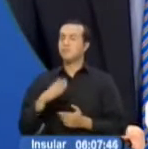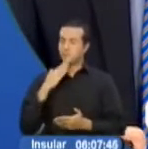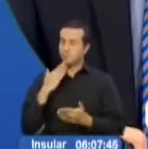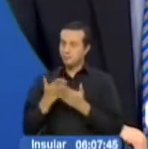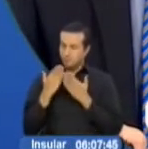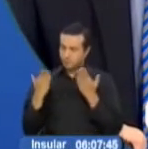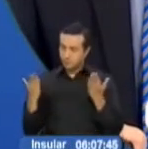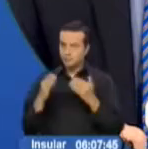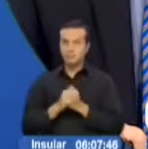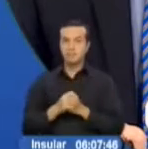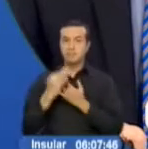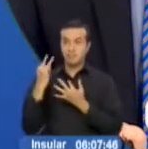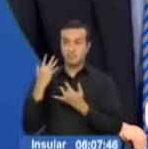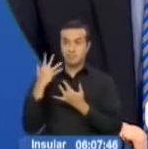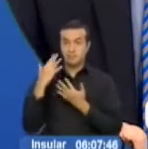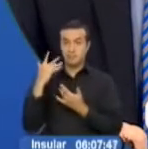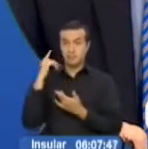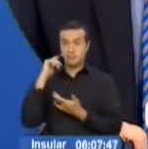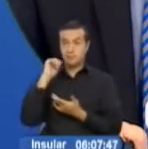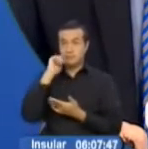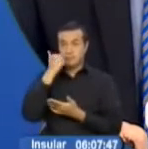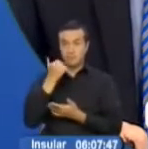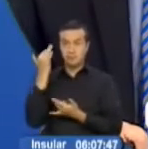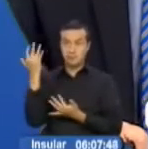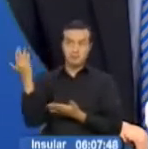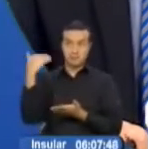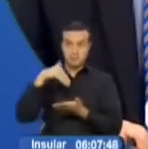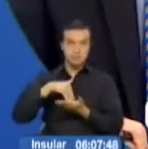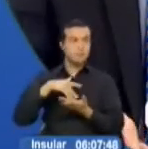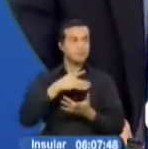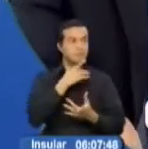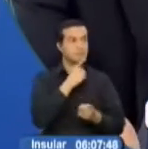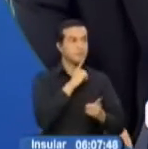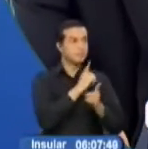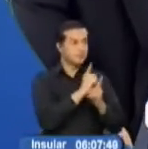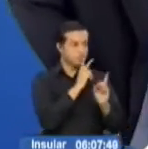Gracias a usted, Carlos, y los esperamos en el evento de mañana. Encantado, ahí de estar. Bueno.